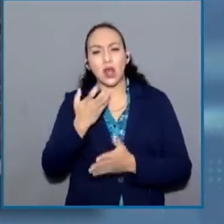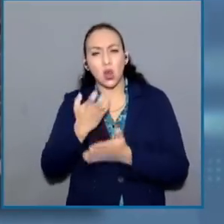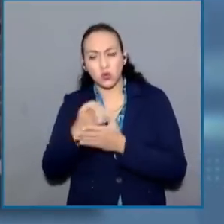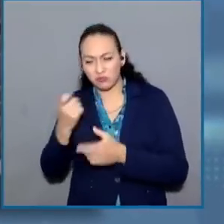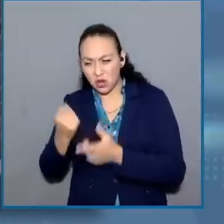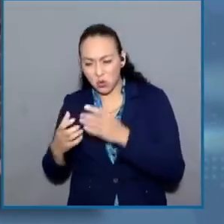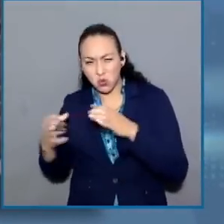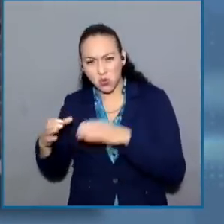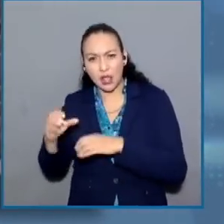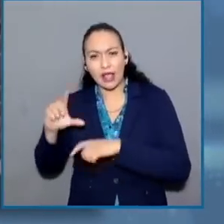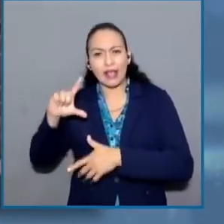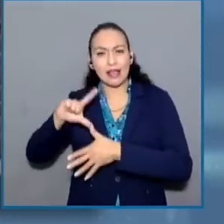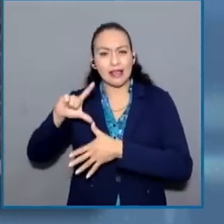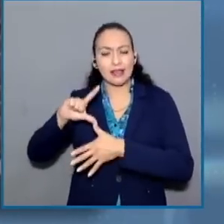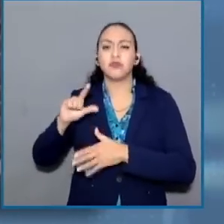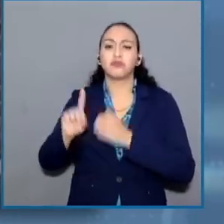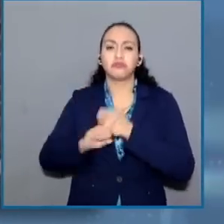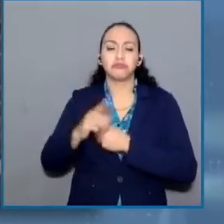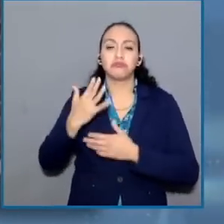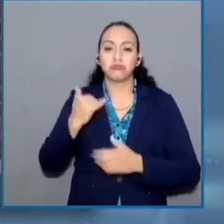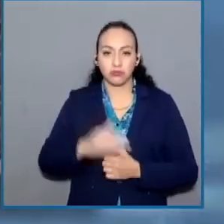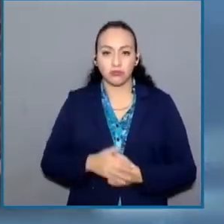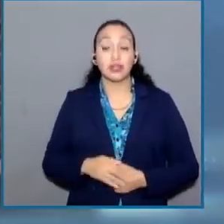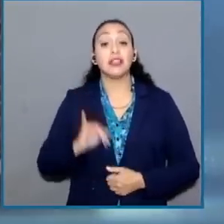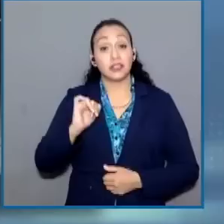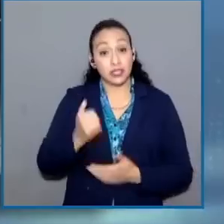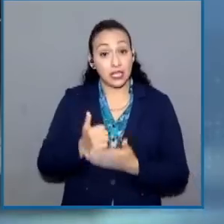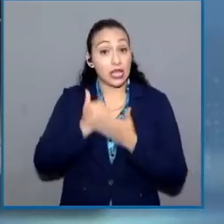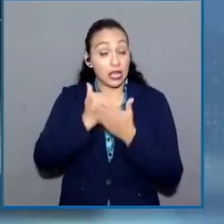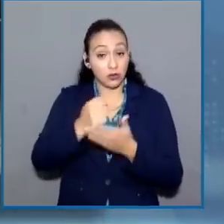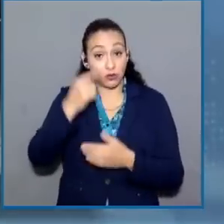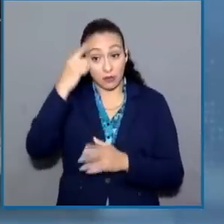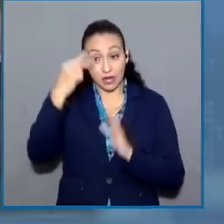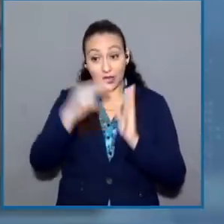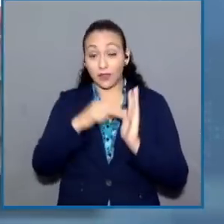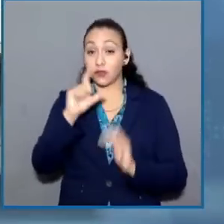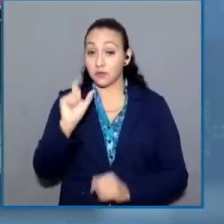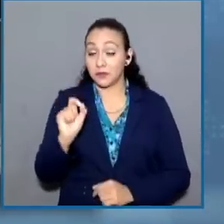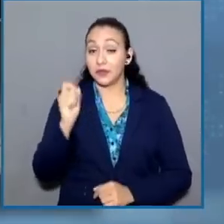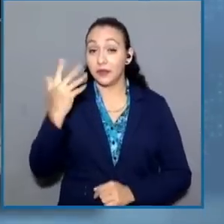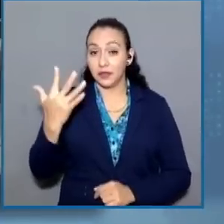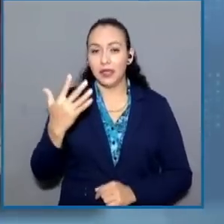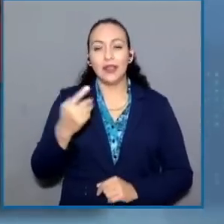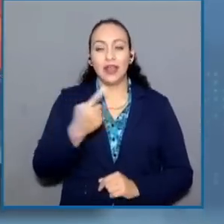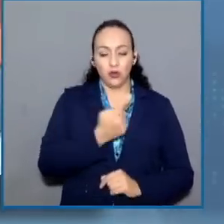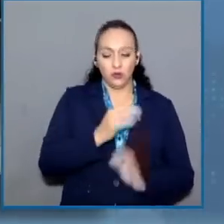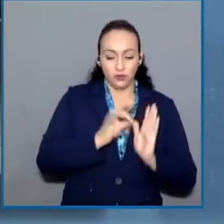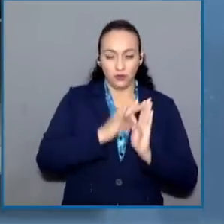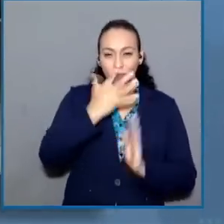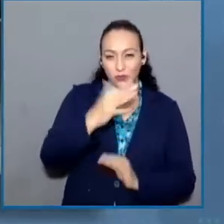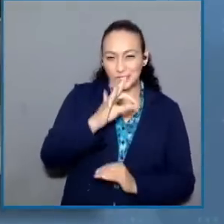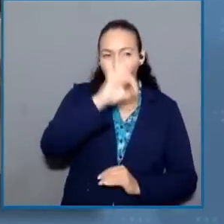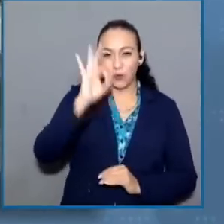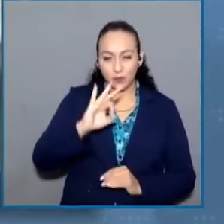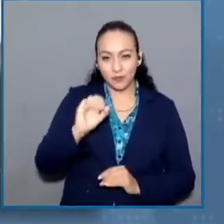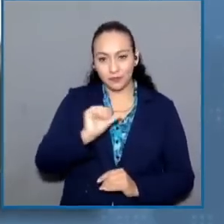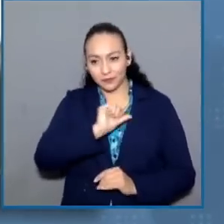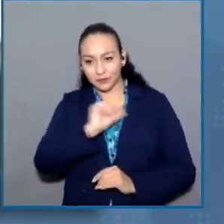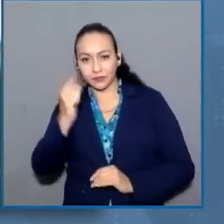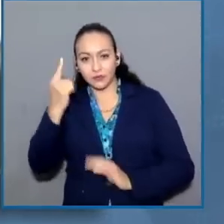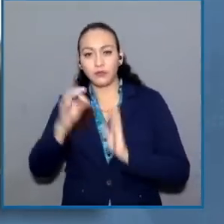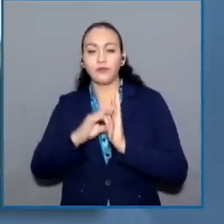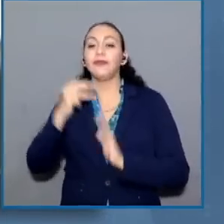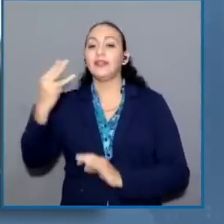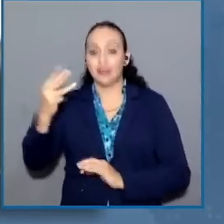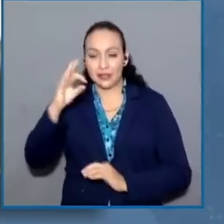Latina. También redujo la estimación para 2025 de 1.5% a 1.3%. Para el canal